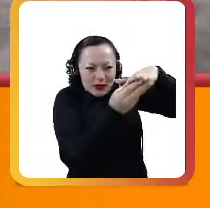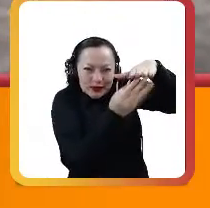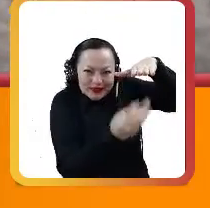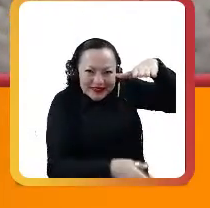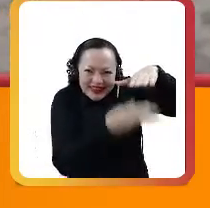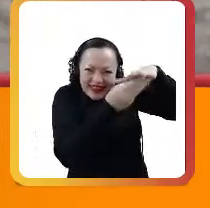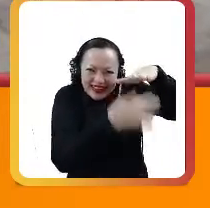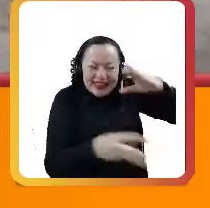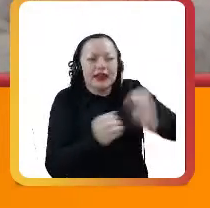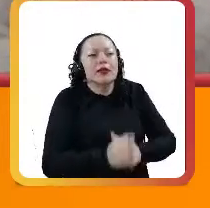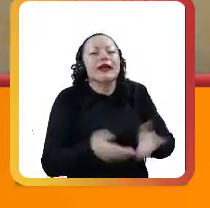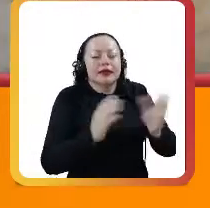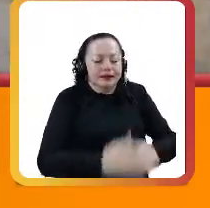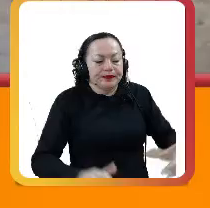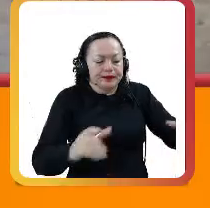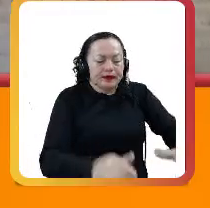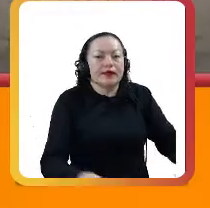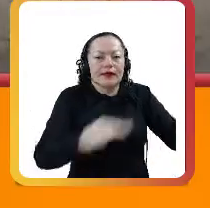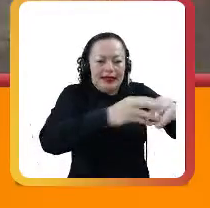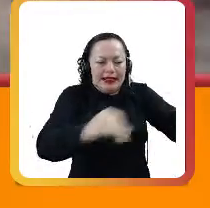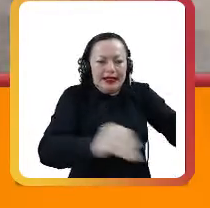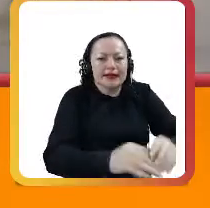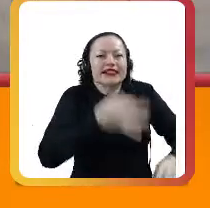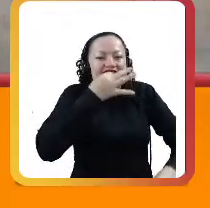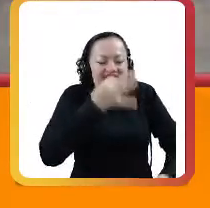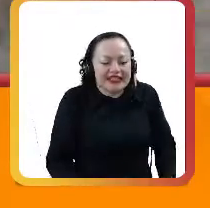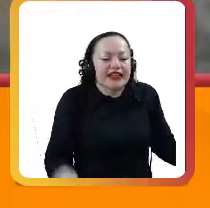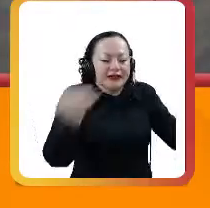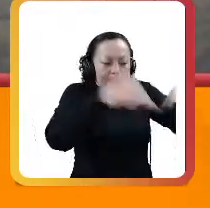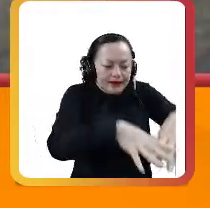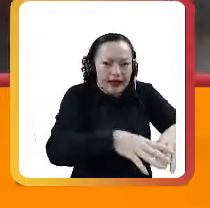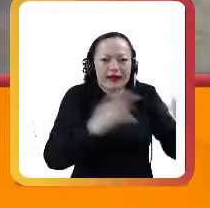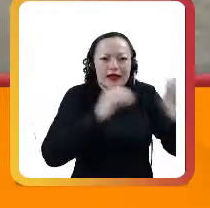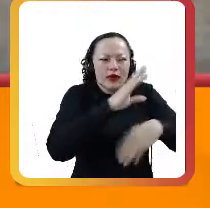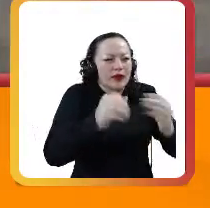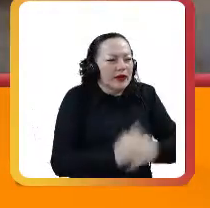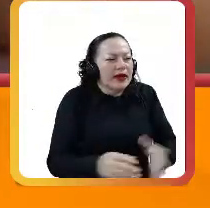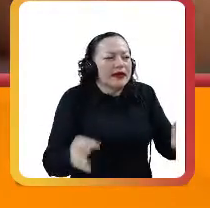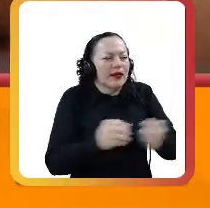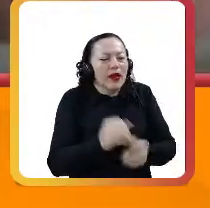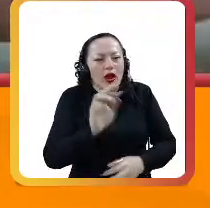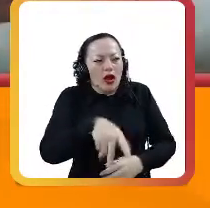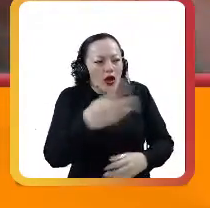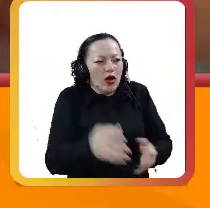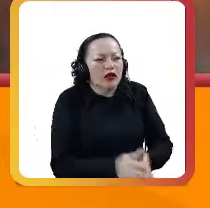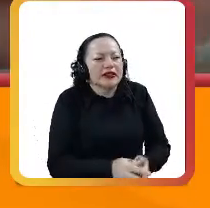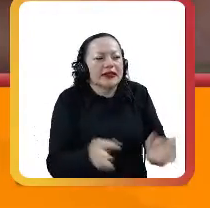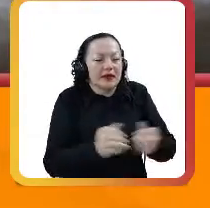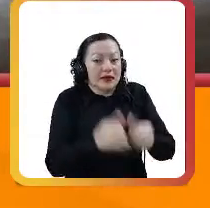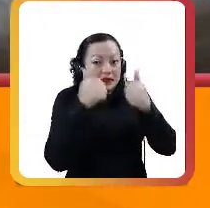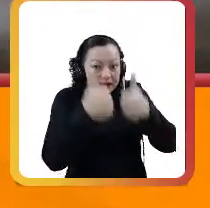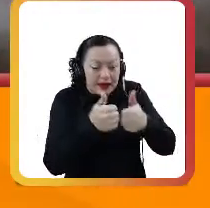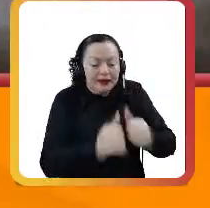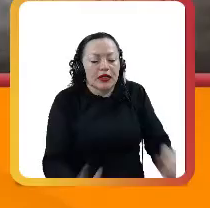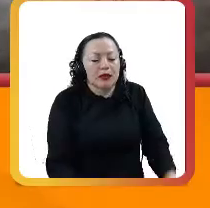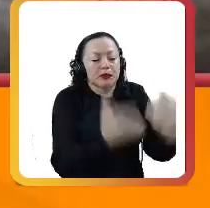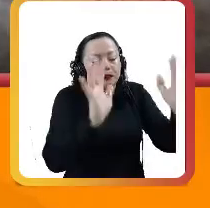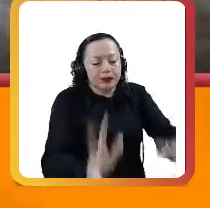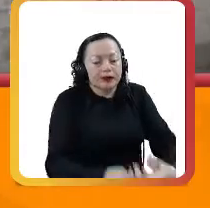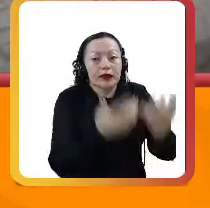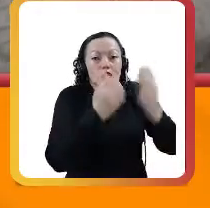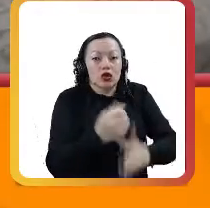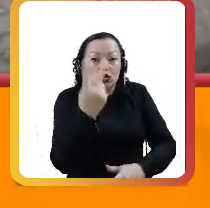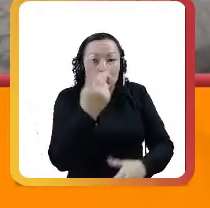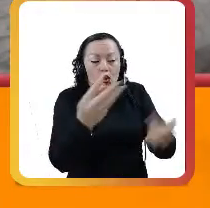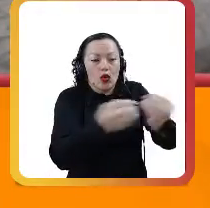vamos a agregar la harina, el queso y vamos a integrar bien todos los ingredientes secos. Muy bien. Luego vamos a utilizar